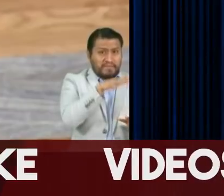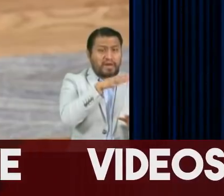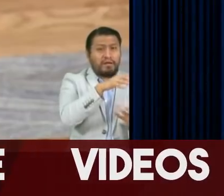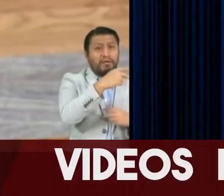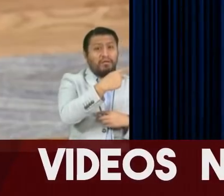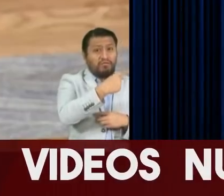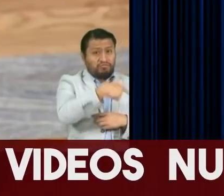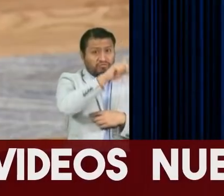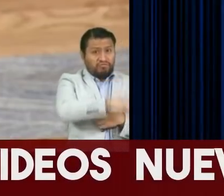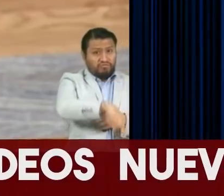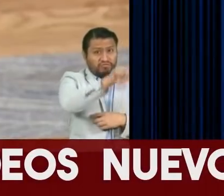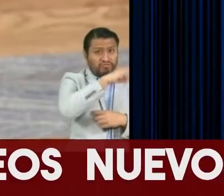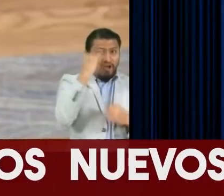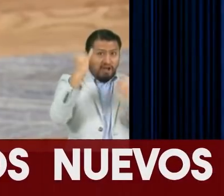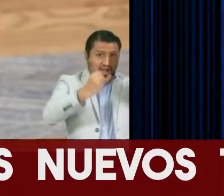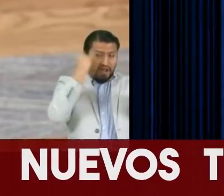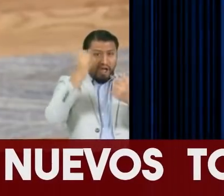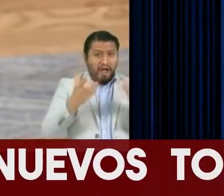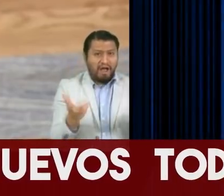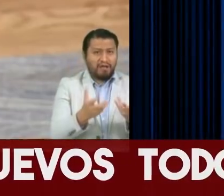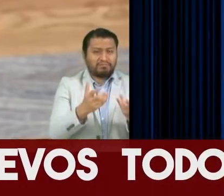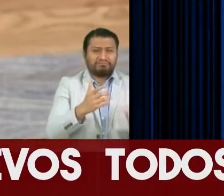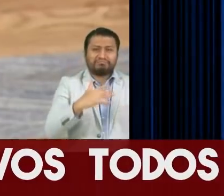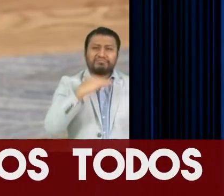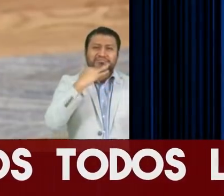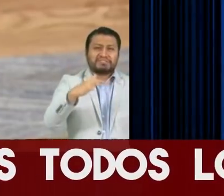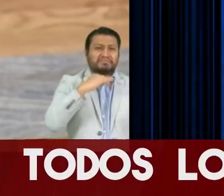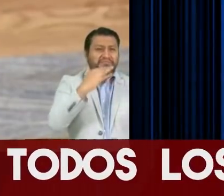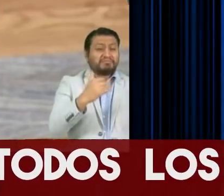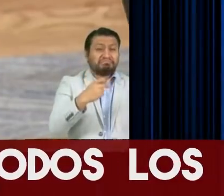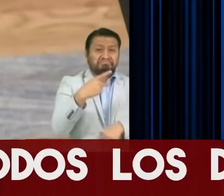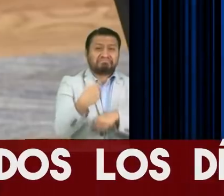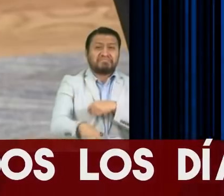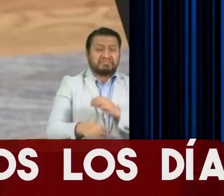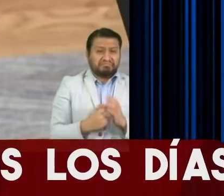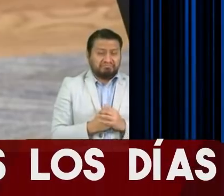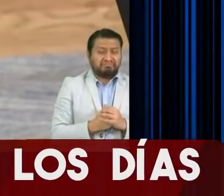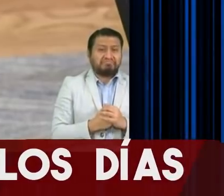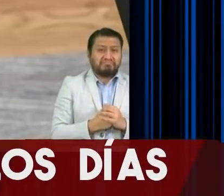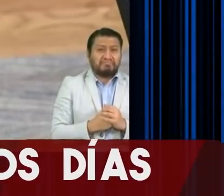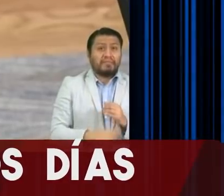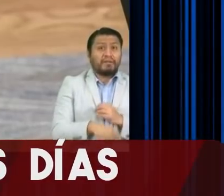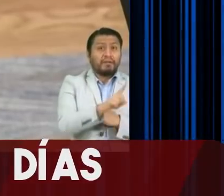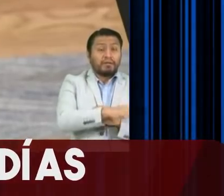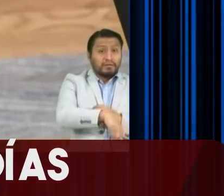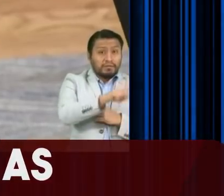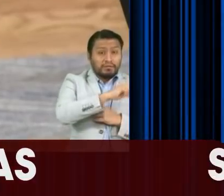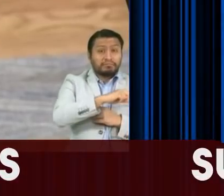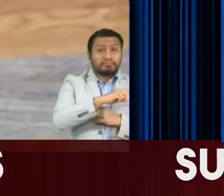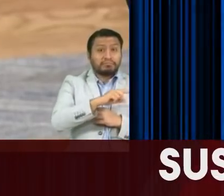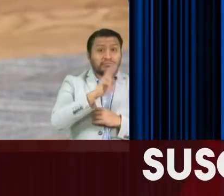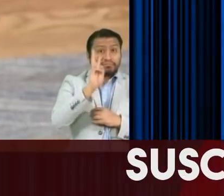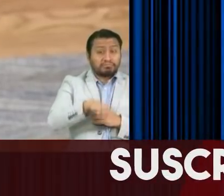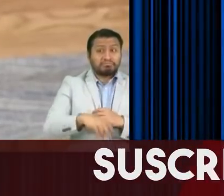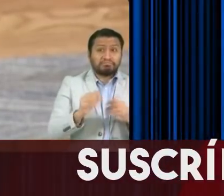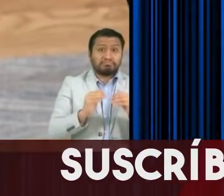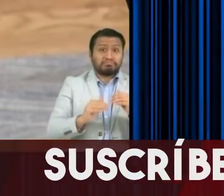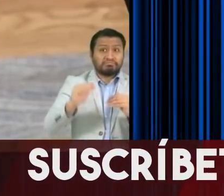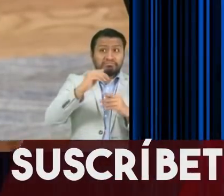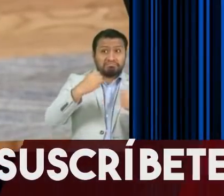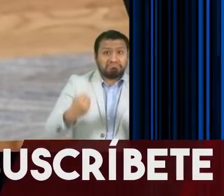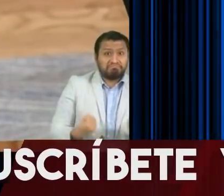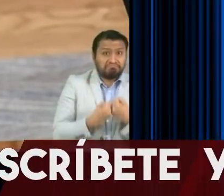juego es sucio y es peligroso. Su oposición a la soberanía del pueblo ha